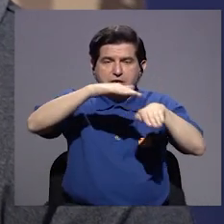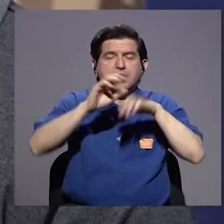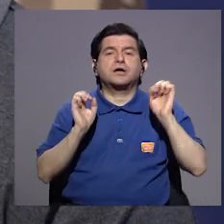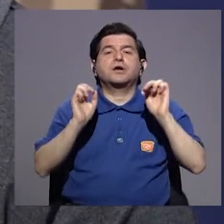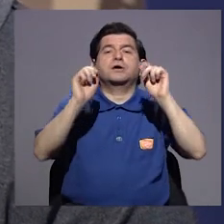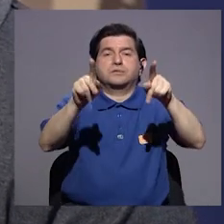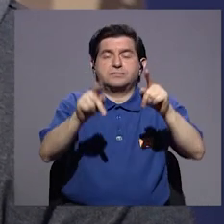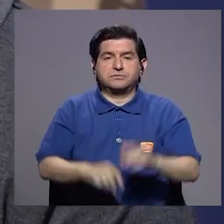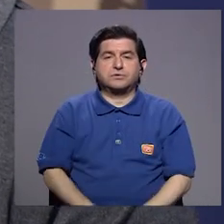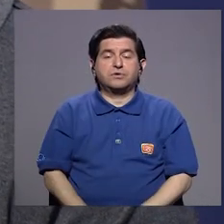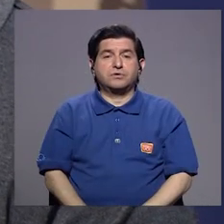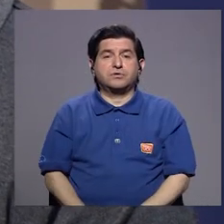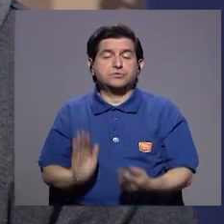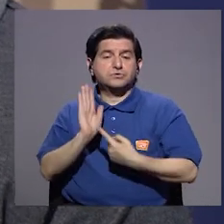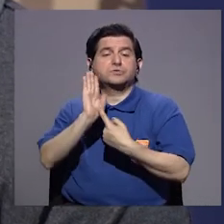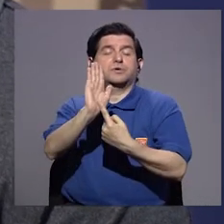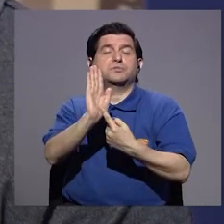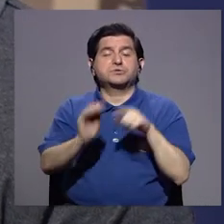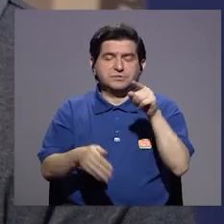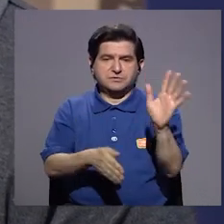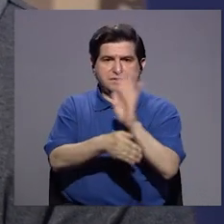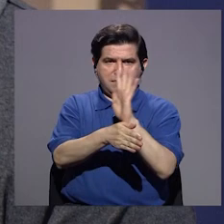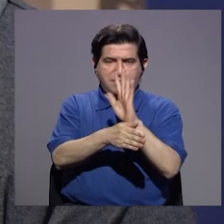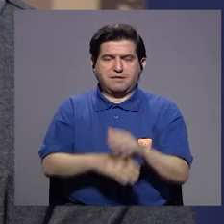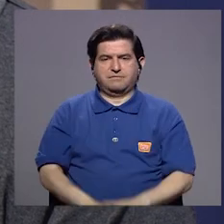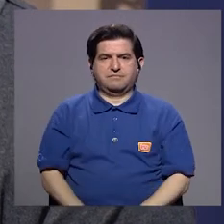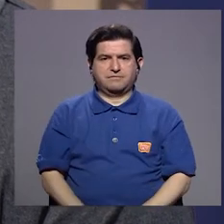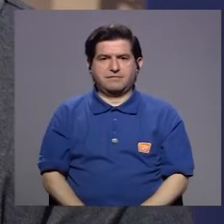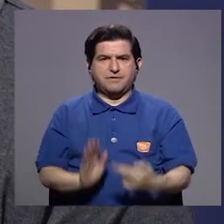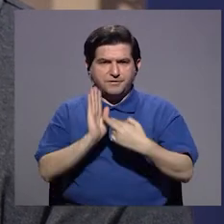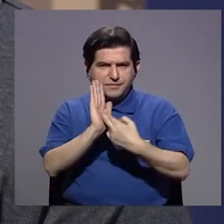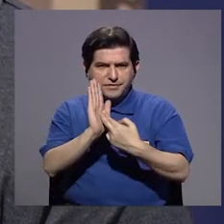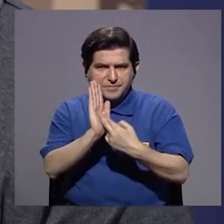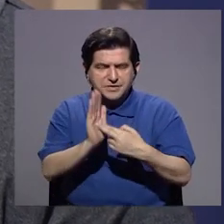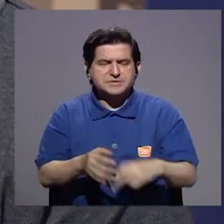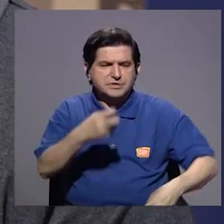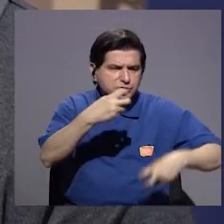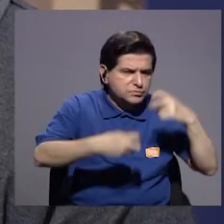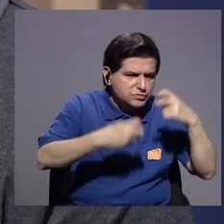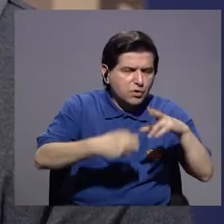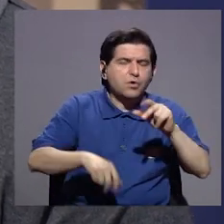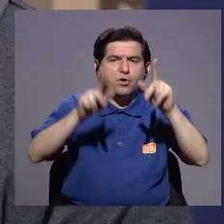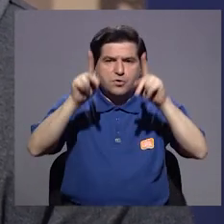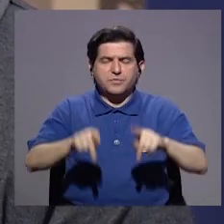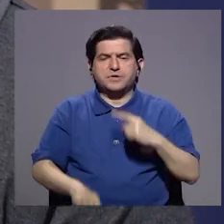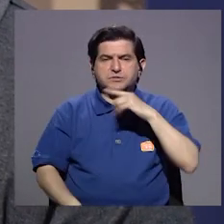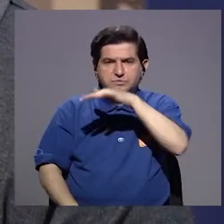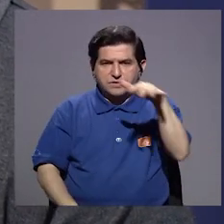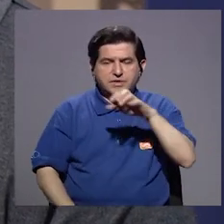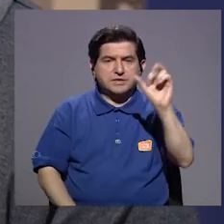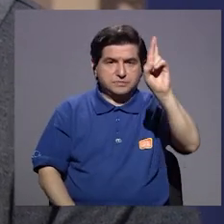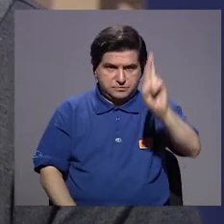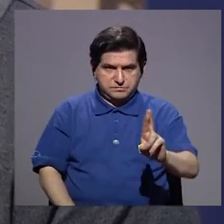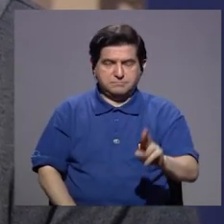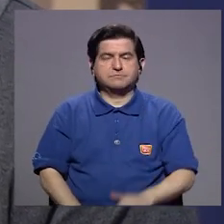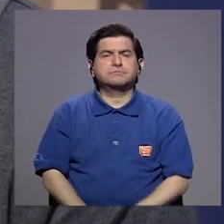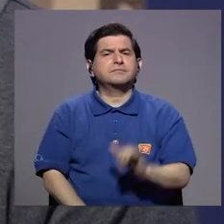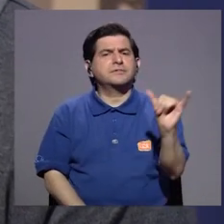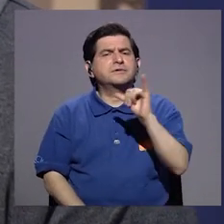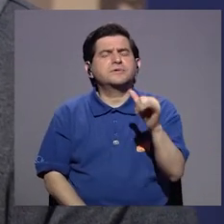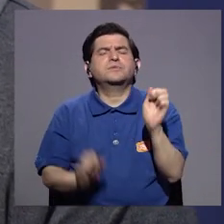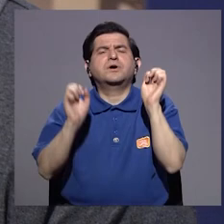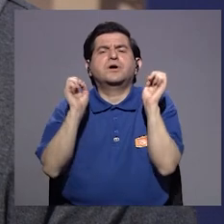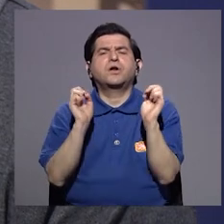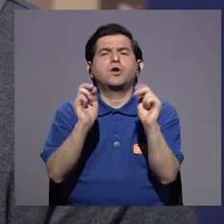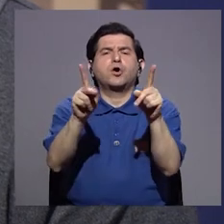la oportunidad de verse representados en pantalla, de ver representados conflictos y personajes de la realidad costarricense, y también